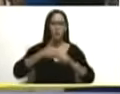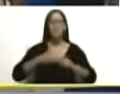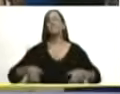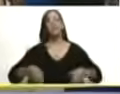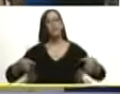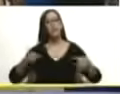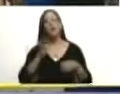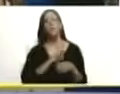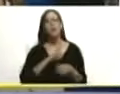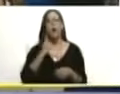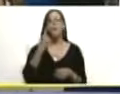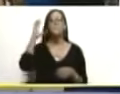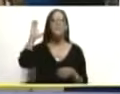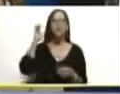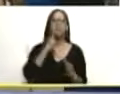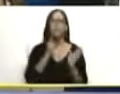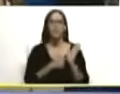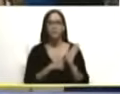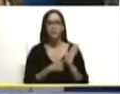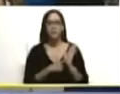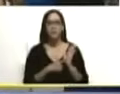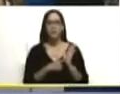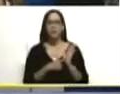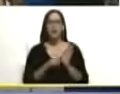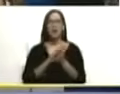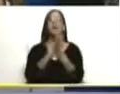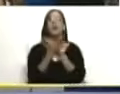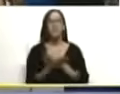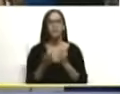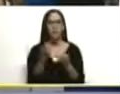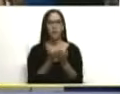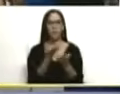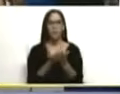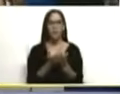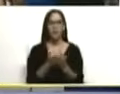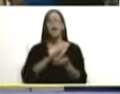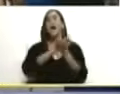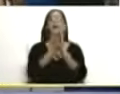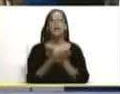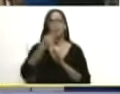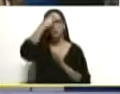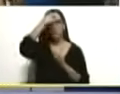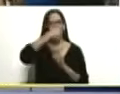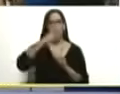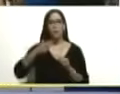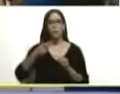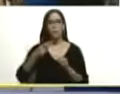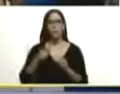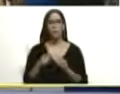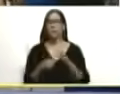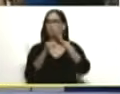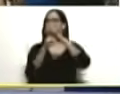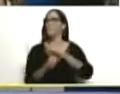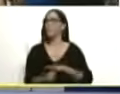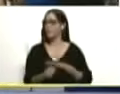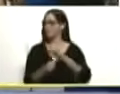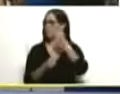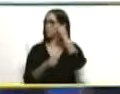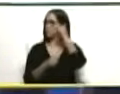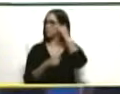que le pertenecía a un país entero, desfigurando la economía, explotando al pueblo, reprimiéndolo,